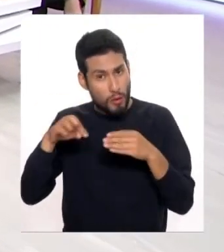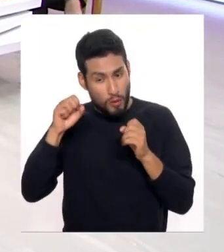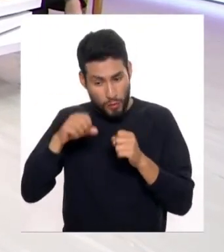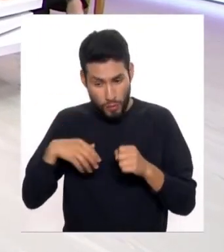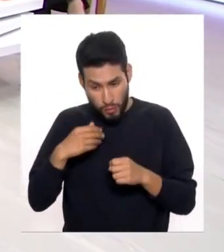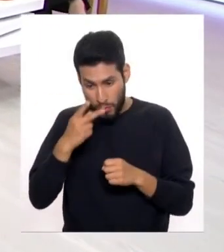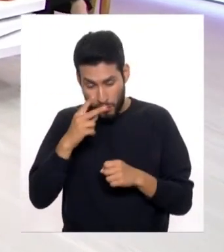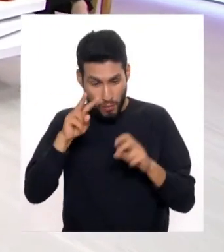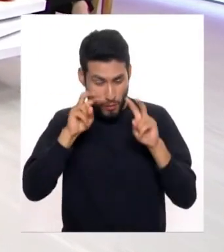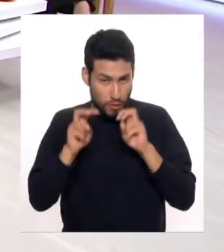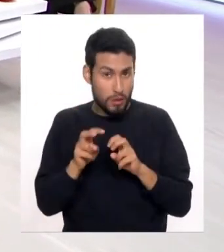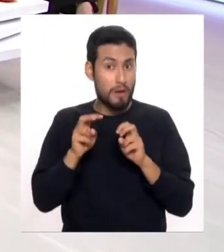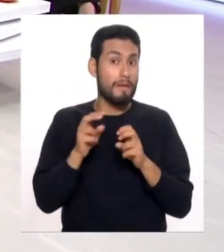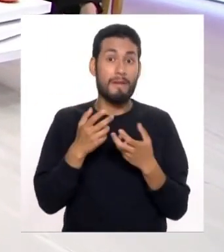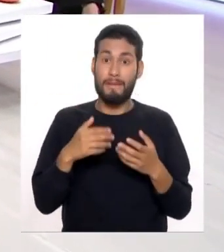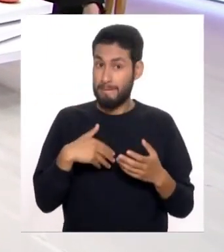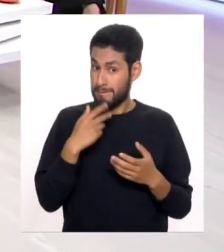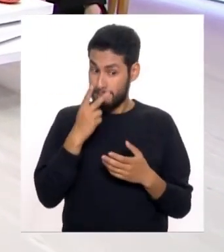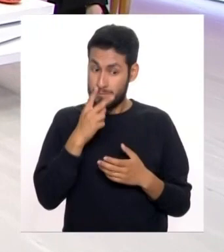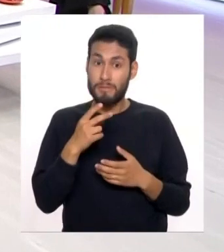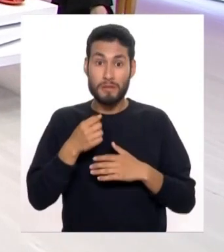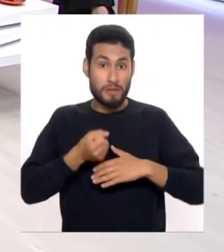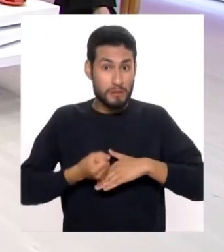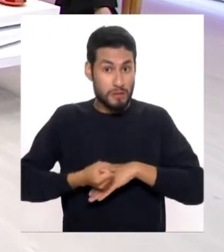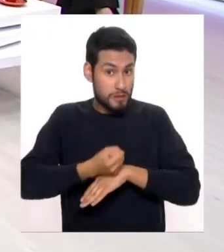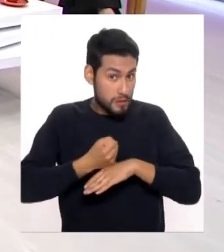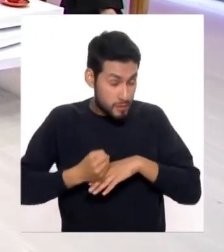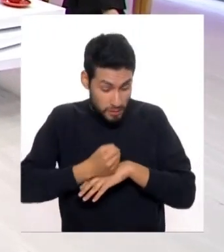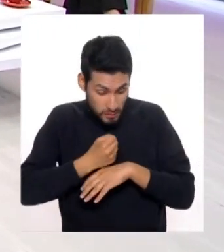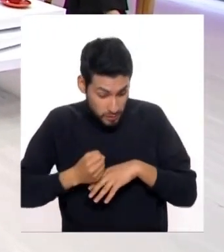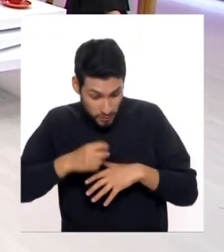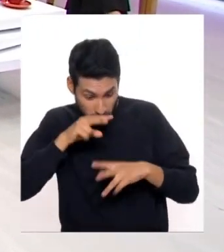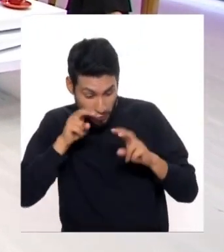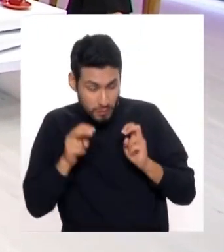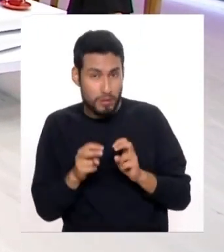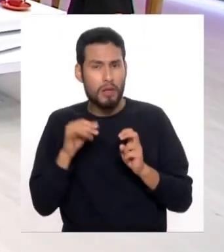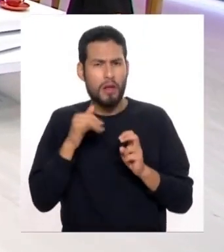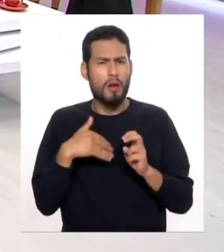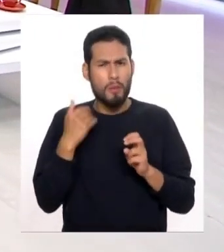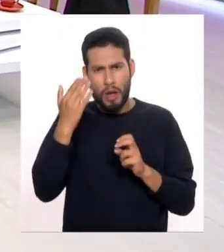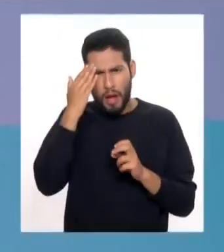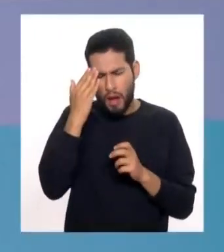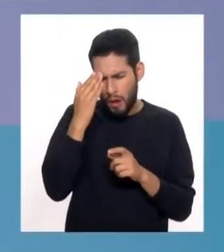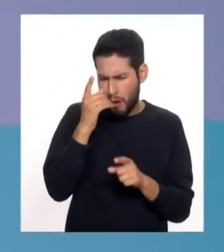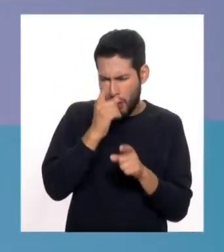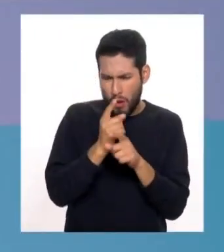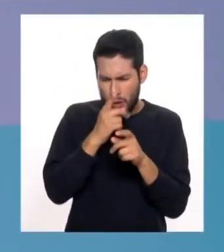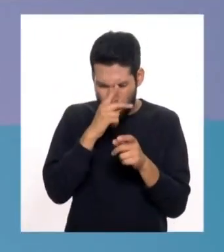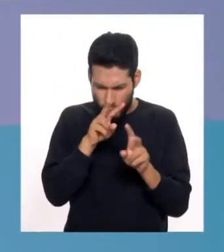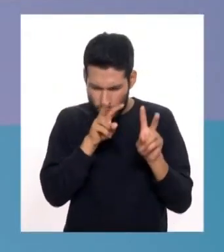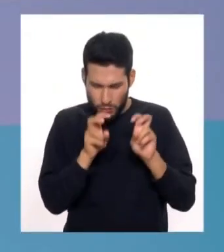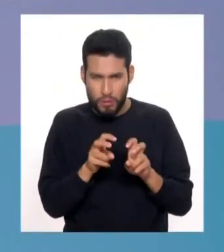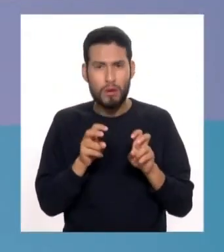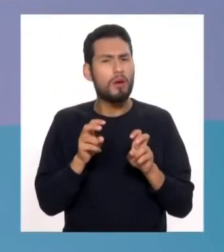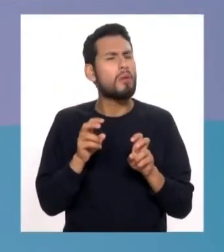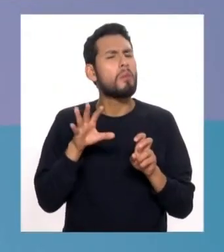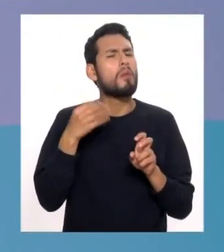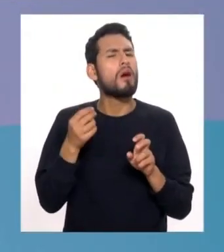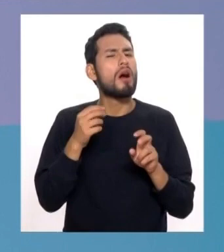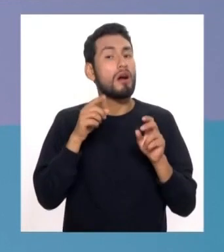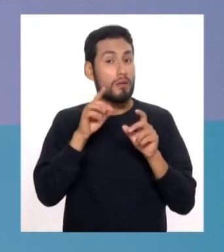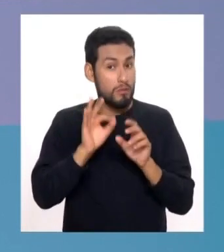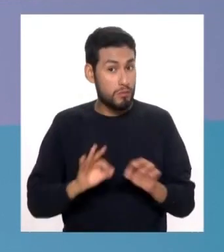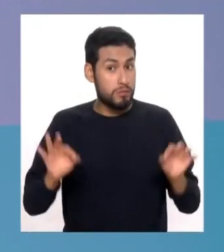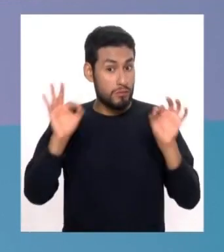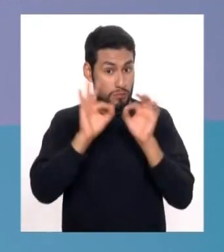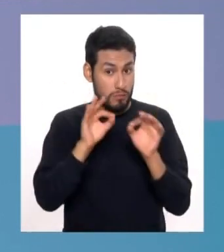preparado para poder no solamente realizar las ecografías, sino también interpretarlas. Y digo interpretarlas porque un aspecto